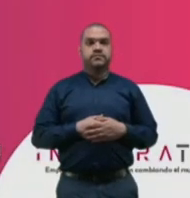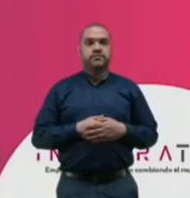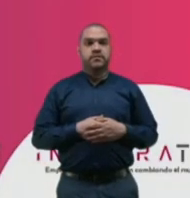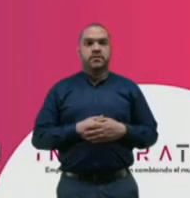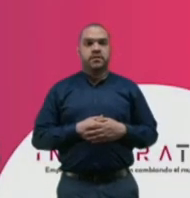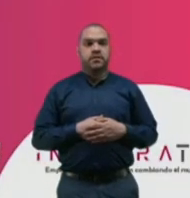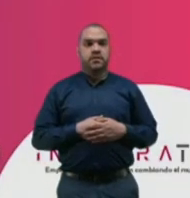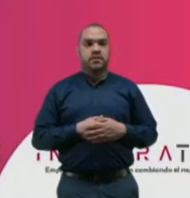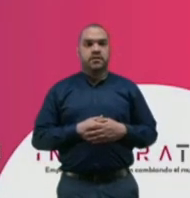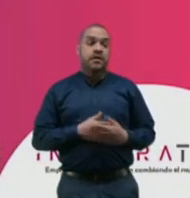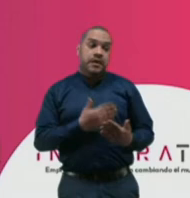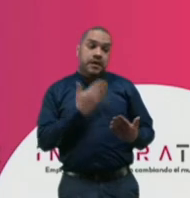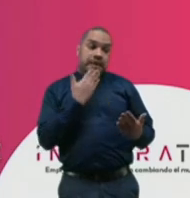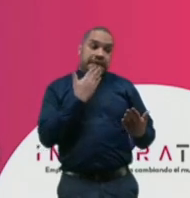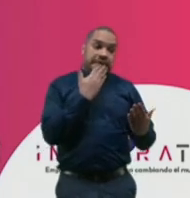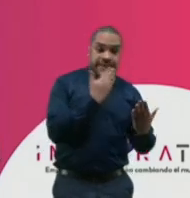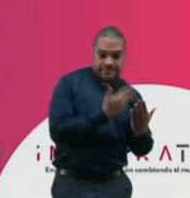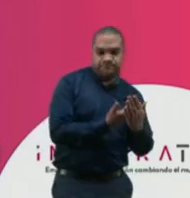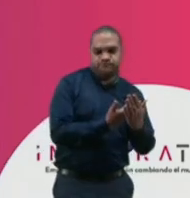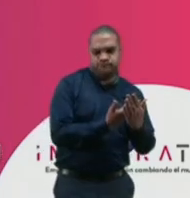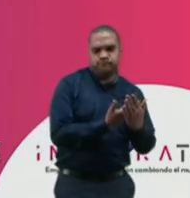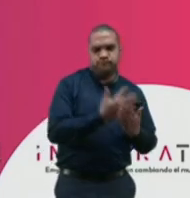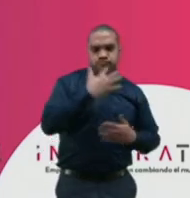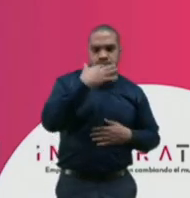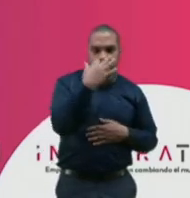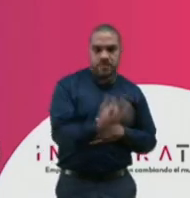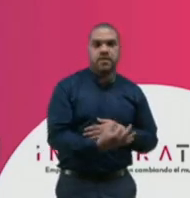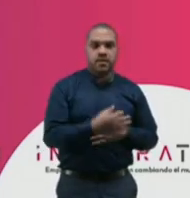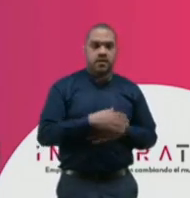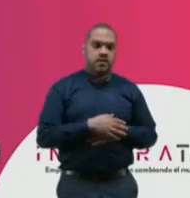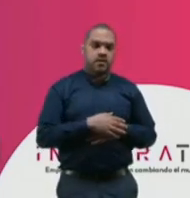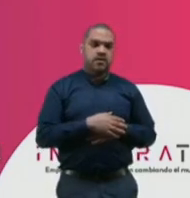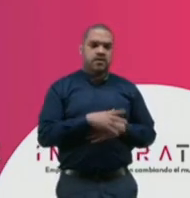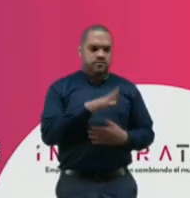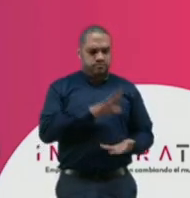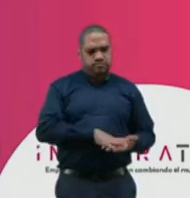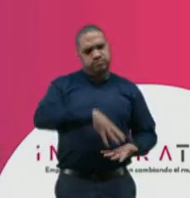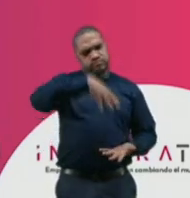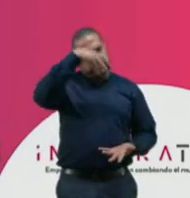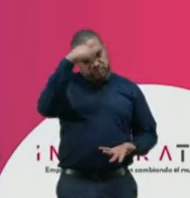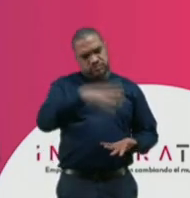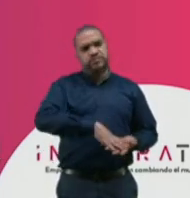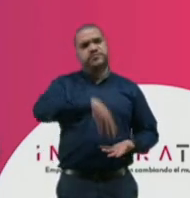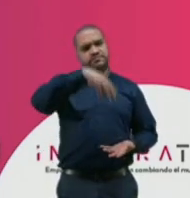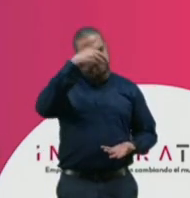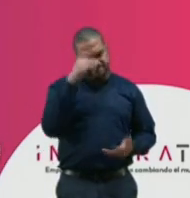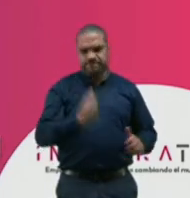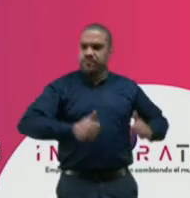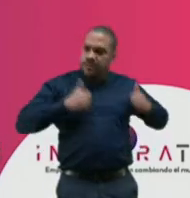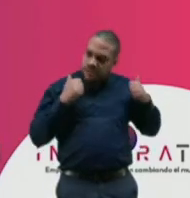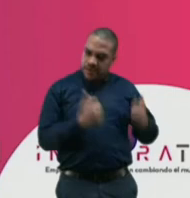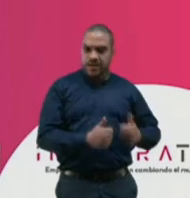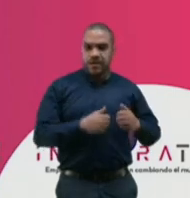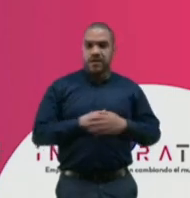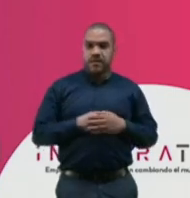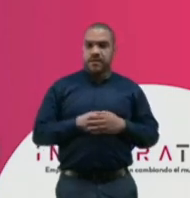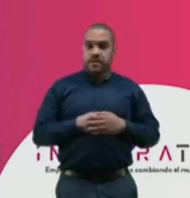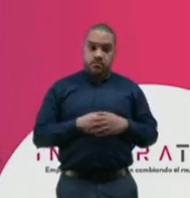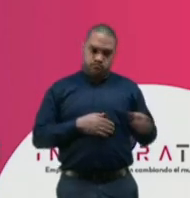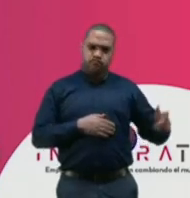Gracias, Udi. De verdad, apreciamos todos tus aprendizajes. Algo que puede que